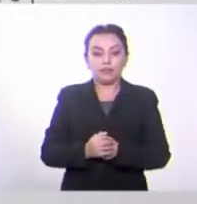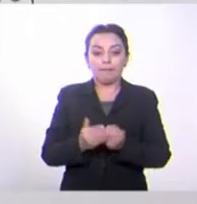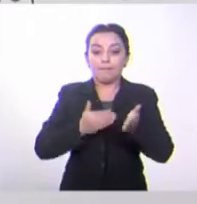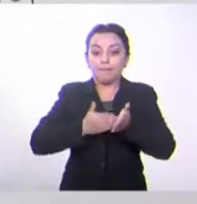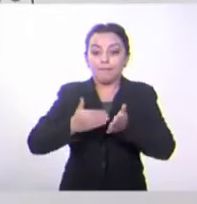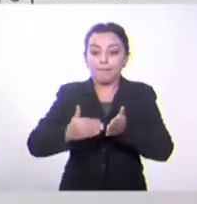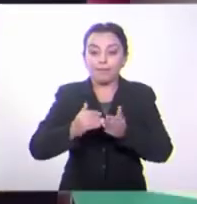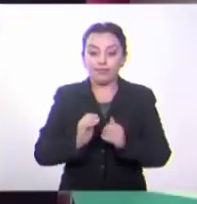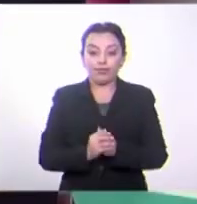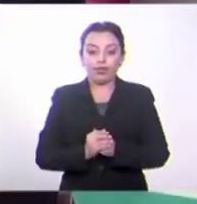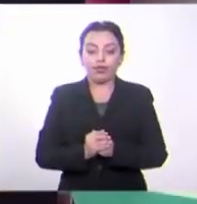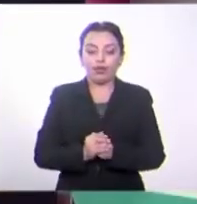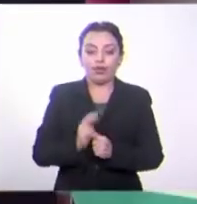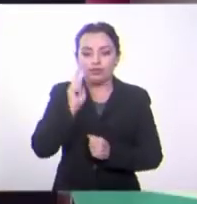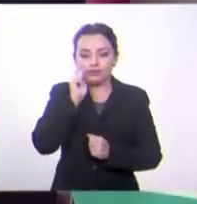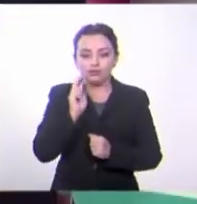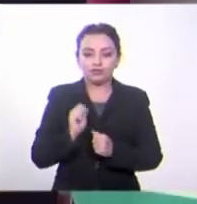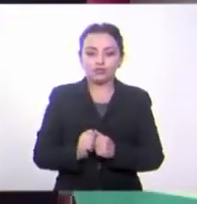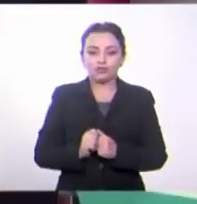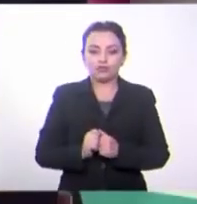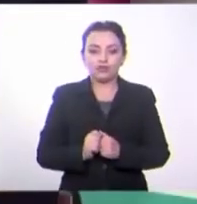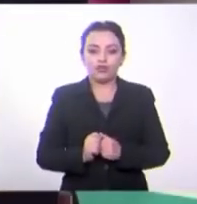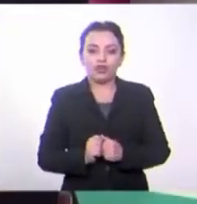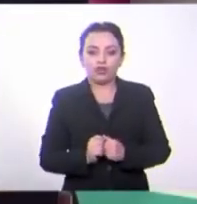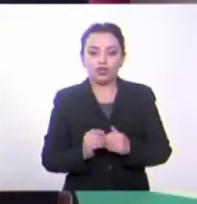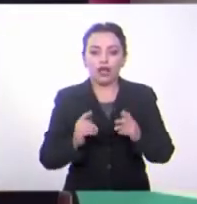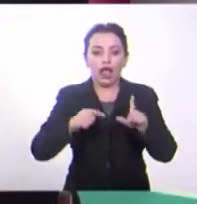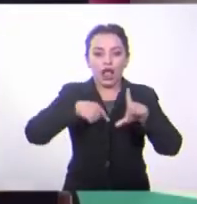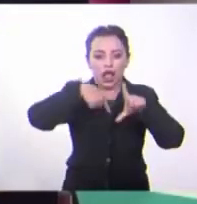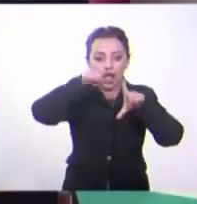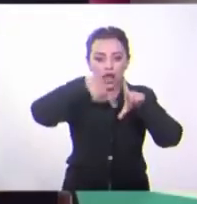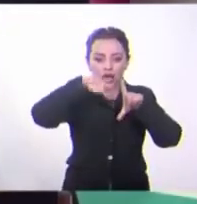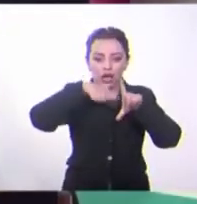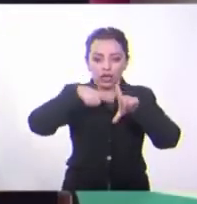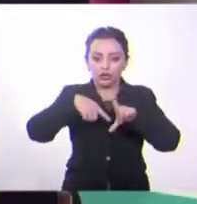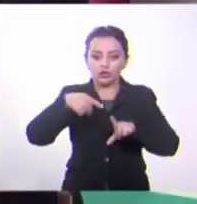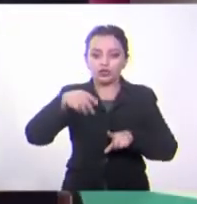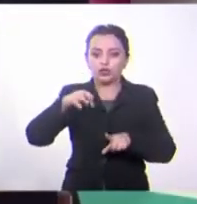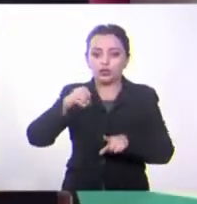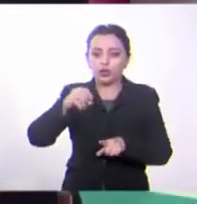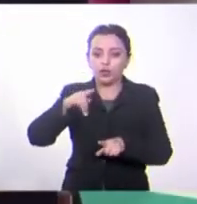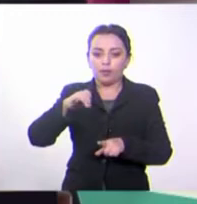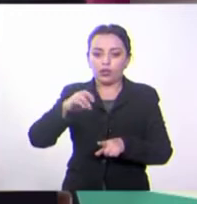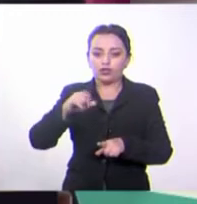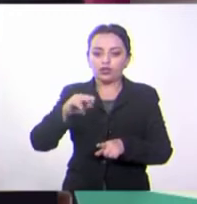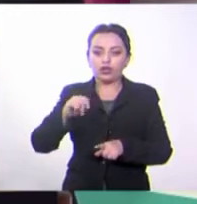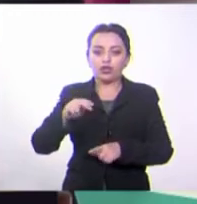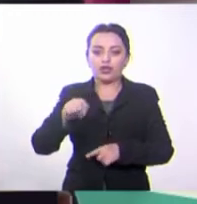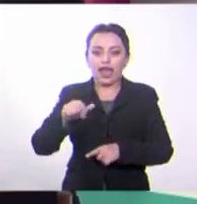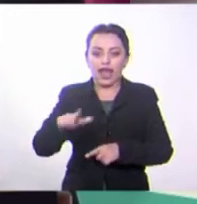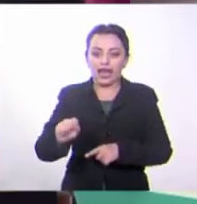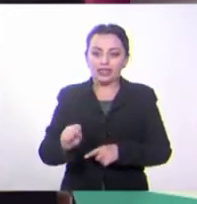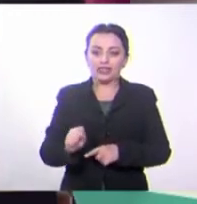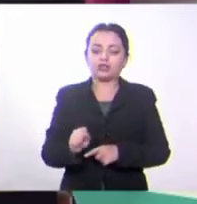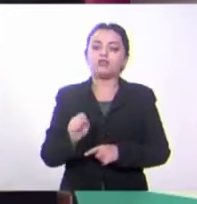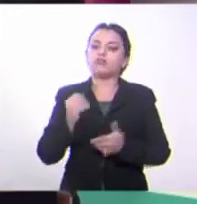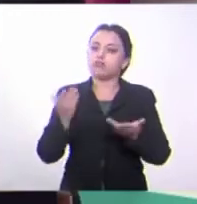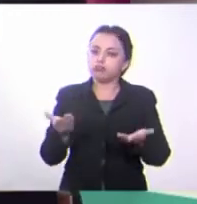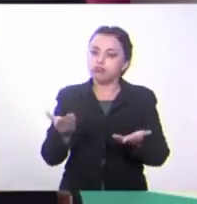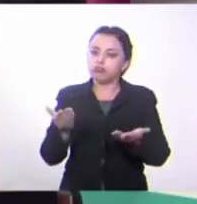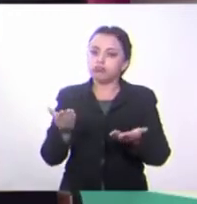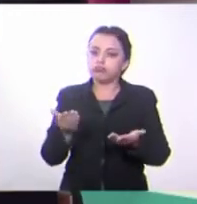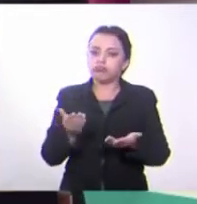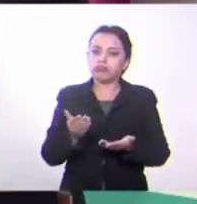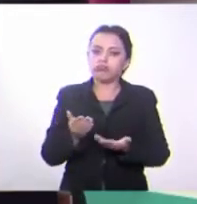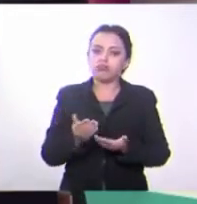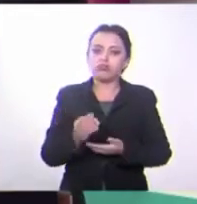Primero verificamos si los lados son proporcionales. Ya nos lo dice, pero como que no hay que creer del todo. ¿Qué te parece entonces si lo